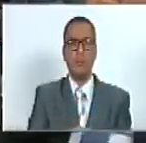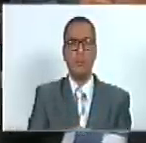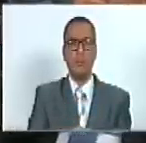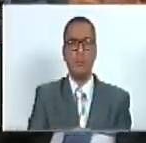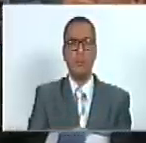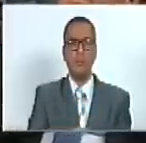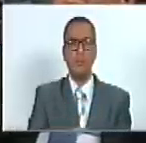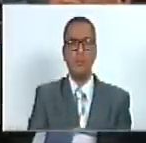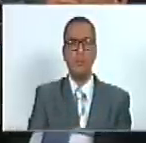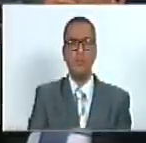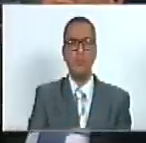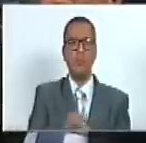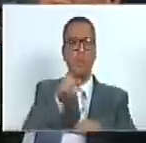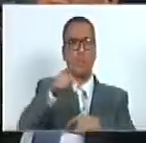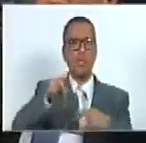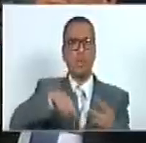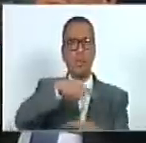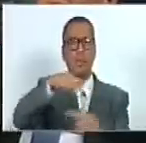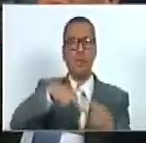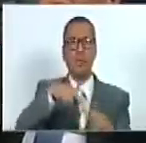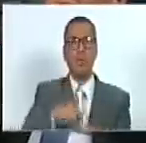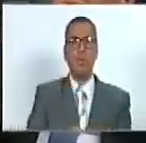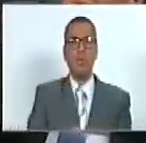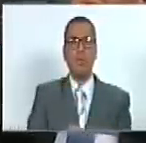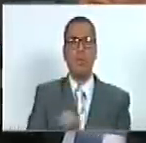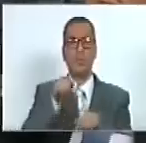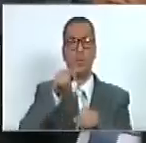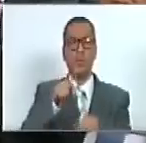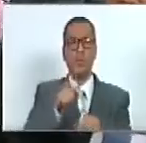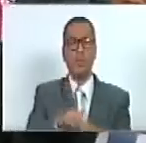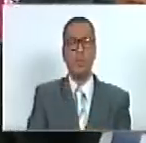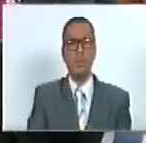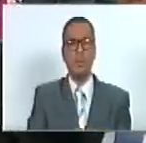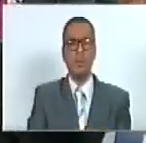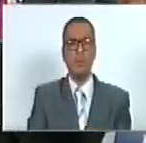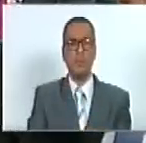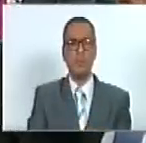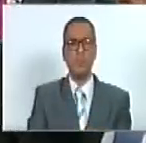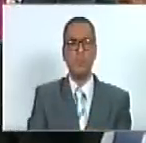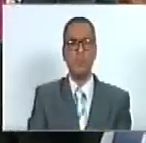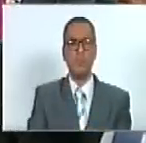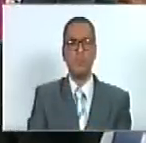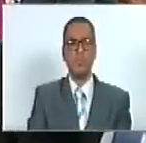el gobierno de esta revolución. Entonces hago esa